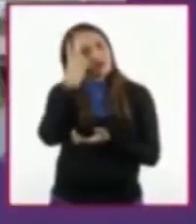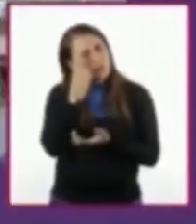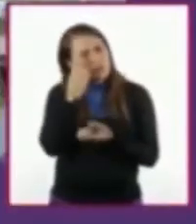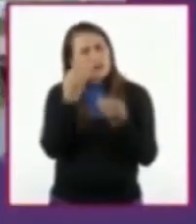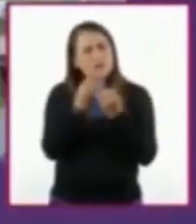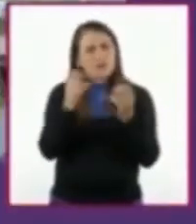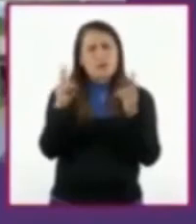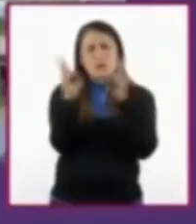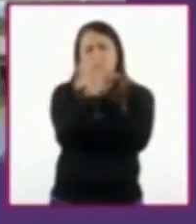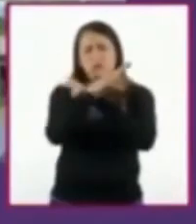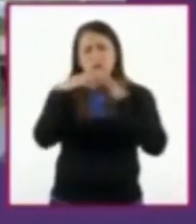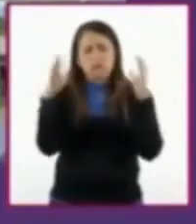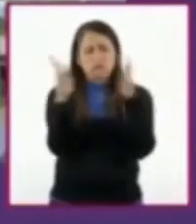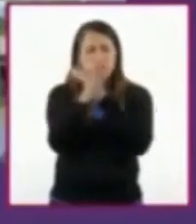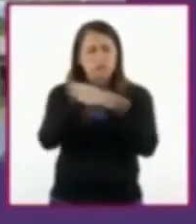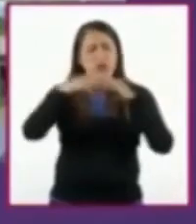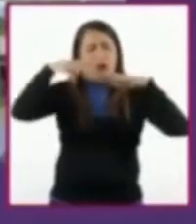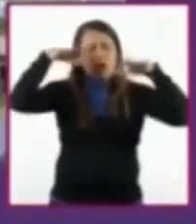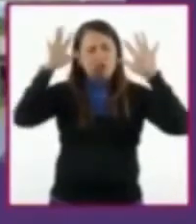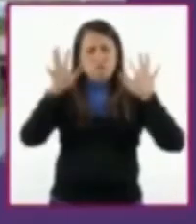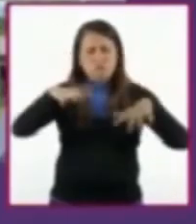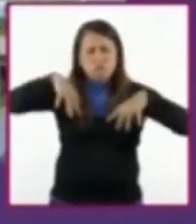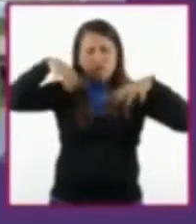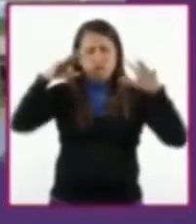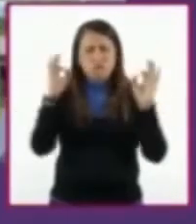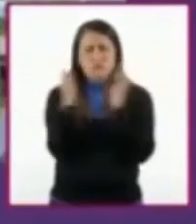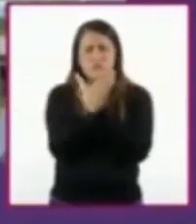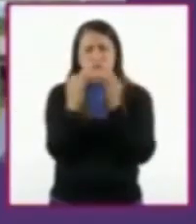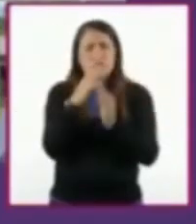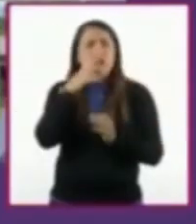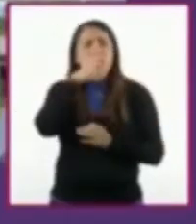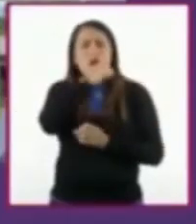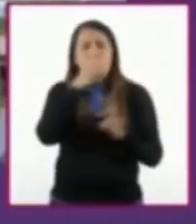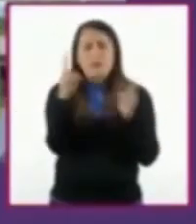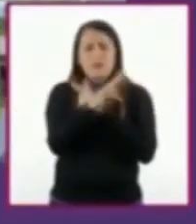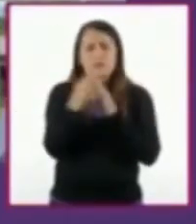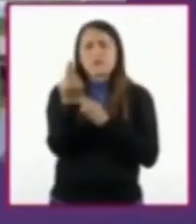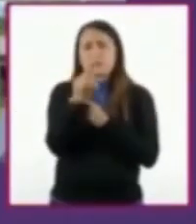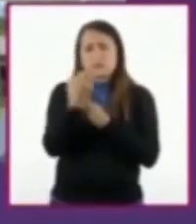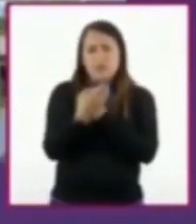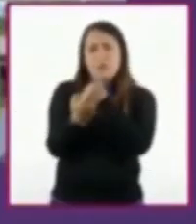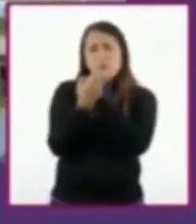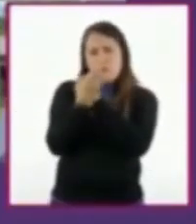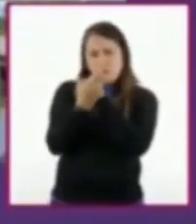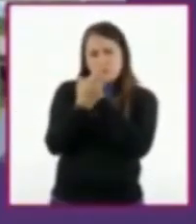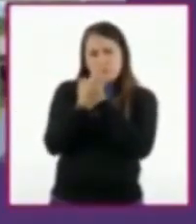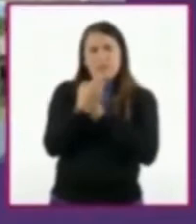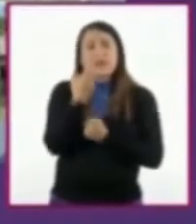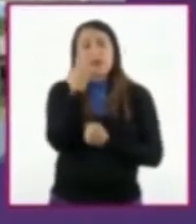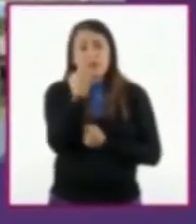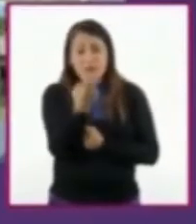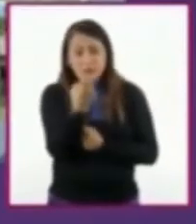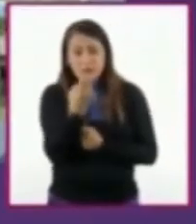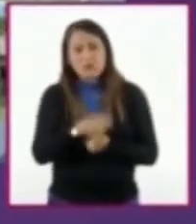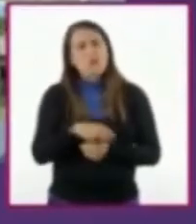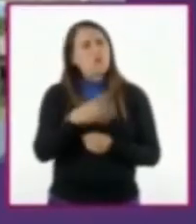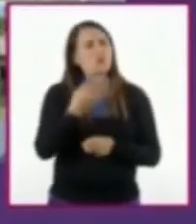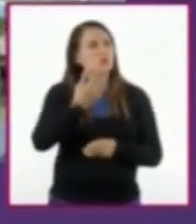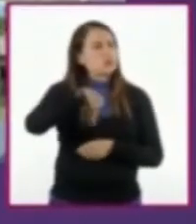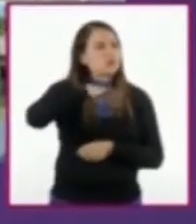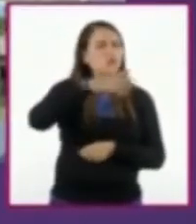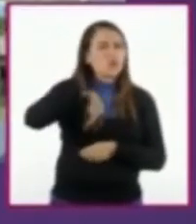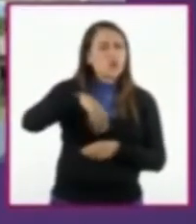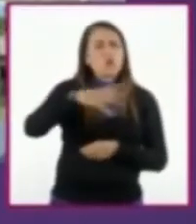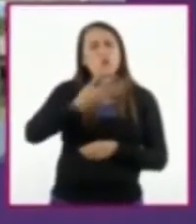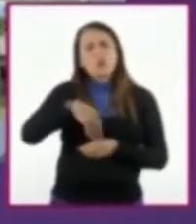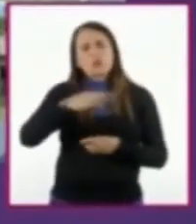protegerse de las inclemencias naturales como la lluvia, el frío, el calor y el viento. Esta necesidad llevó al ser humano a utilizar los materiales que